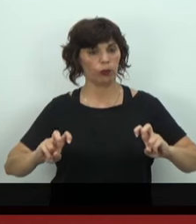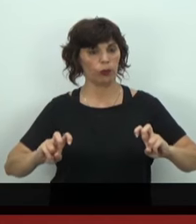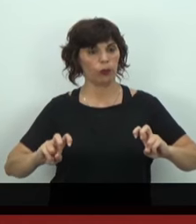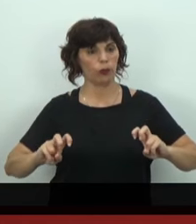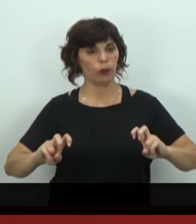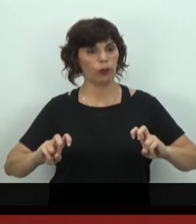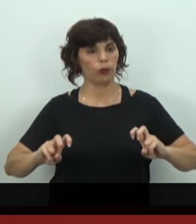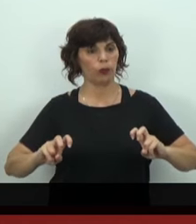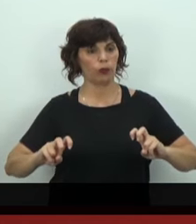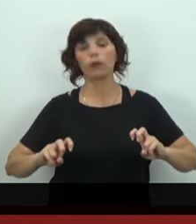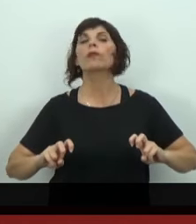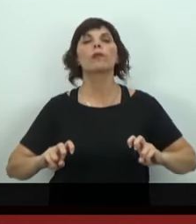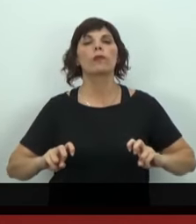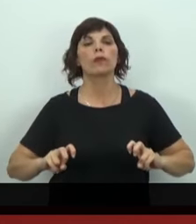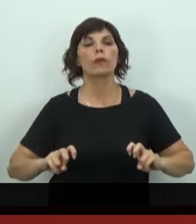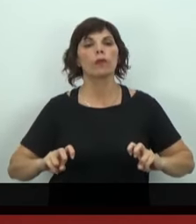garantiza.